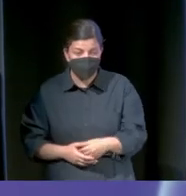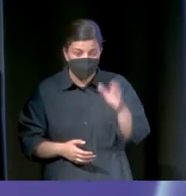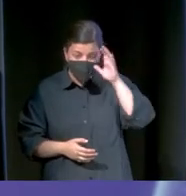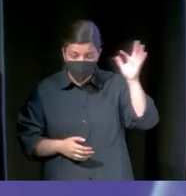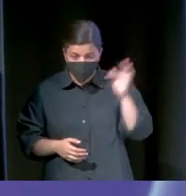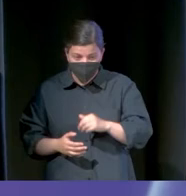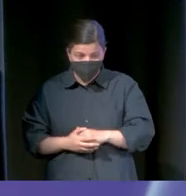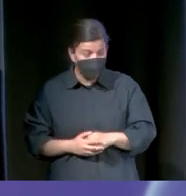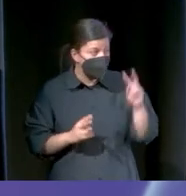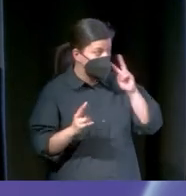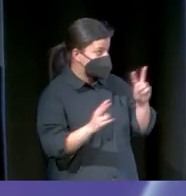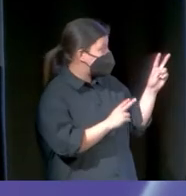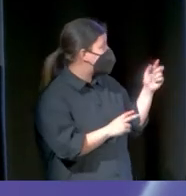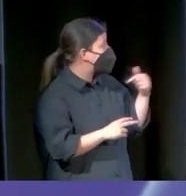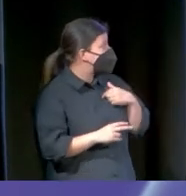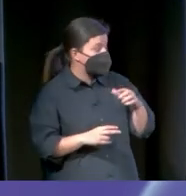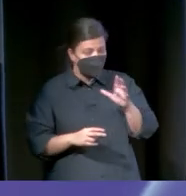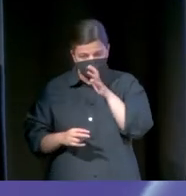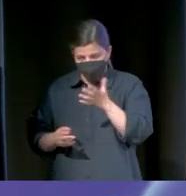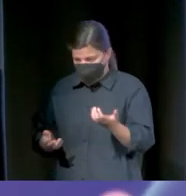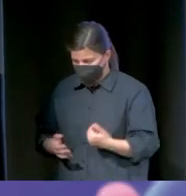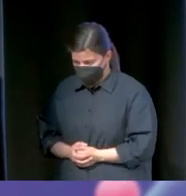se ve que soy un cuadro